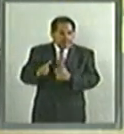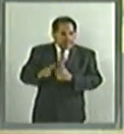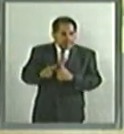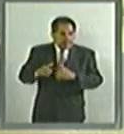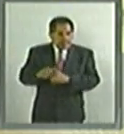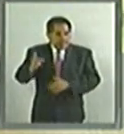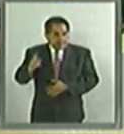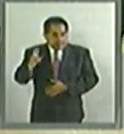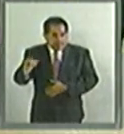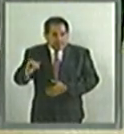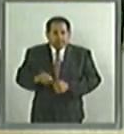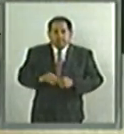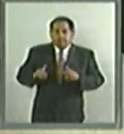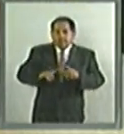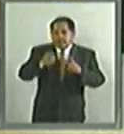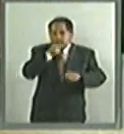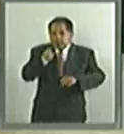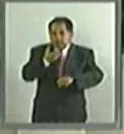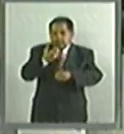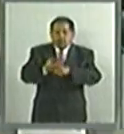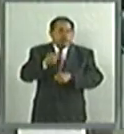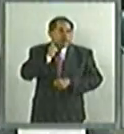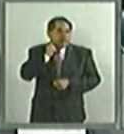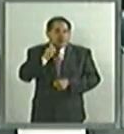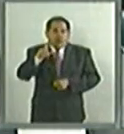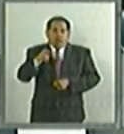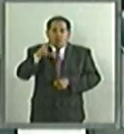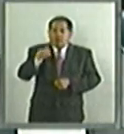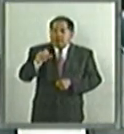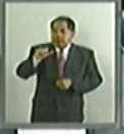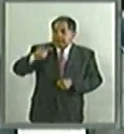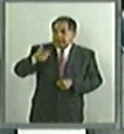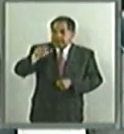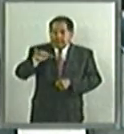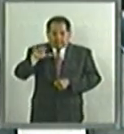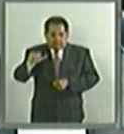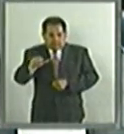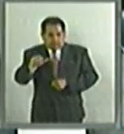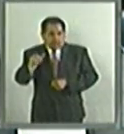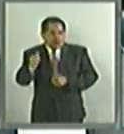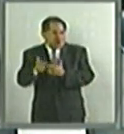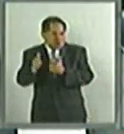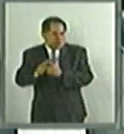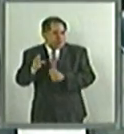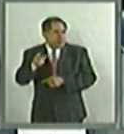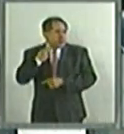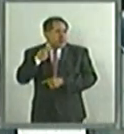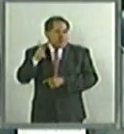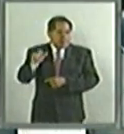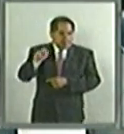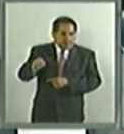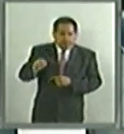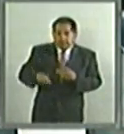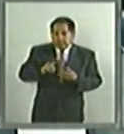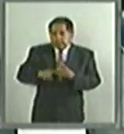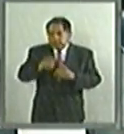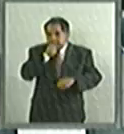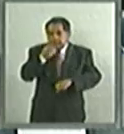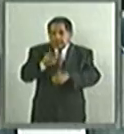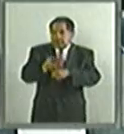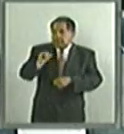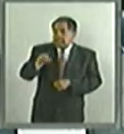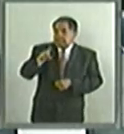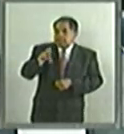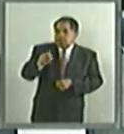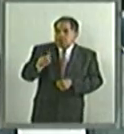del PRI, de la secretaria senadora Laura Angélica Rojas Hernández, del Grupo Parlamentario del PAN, y del secretario senador Isidro